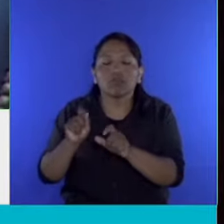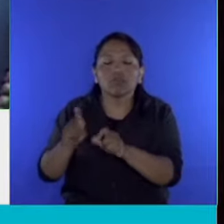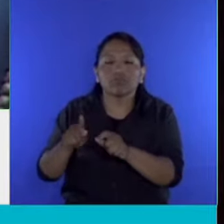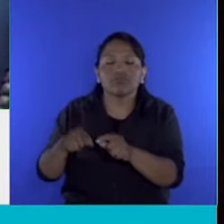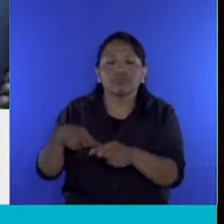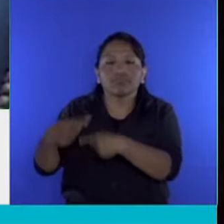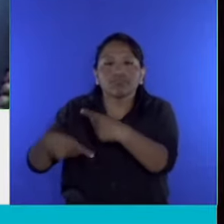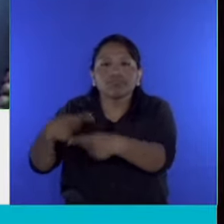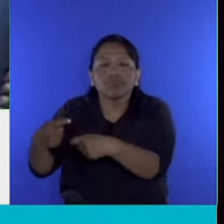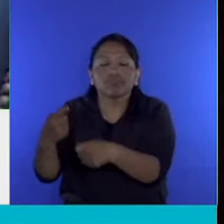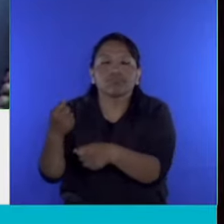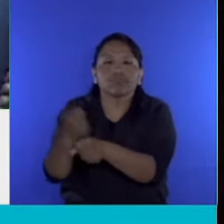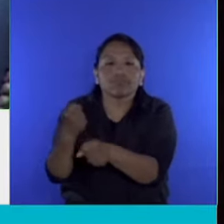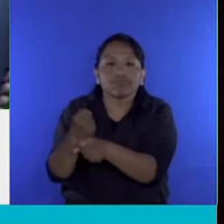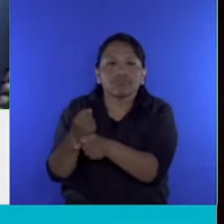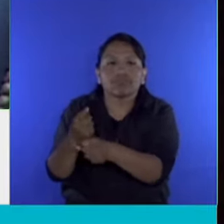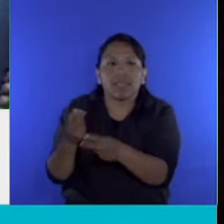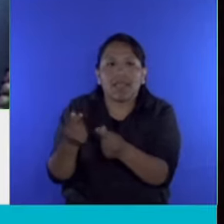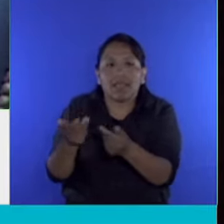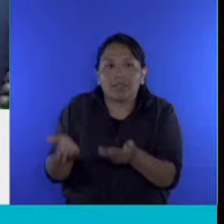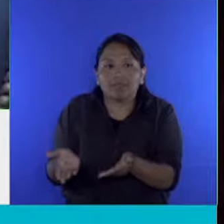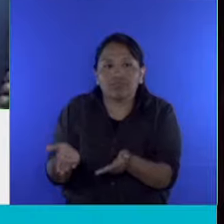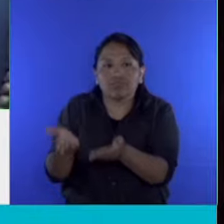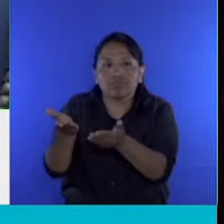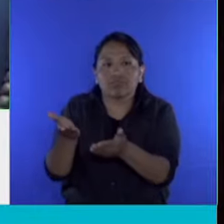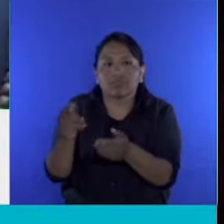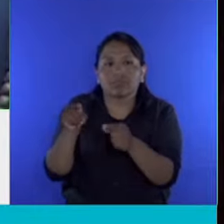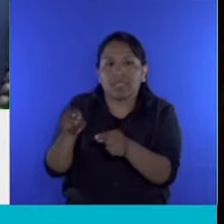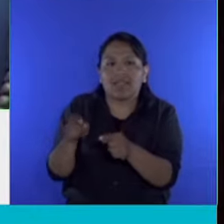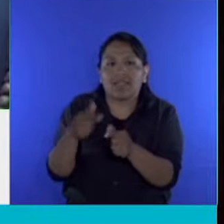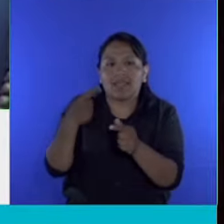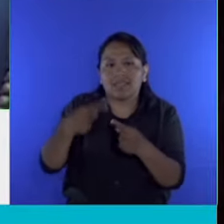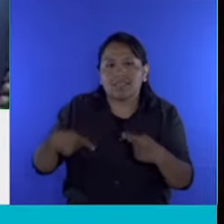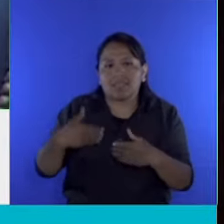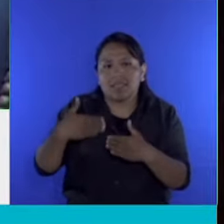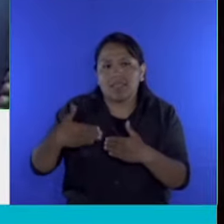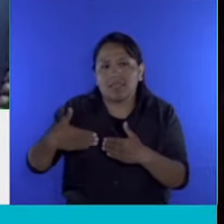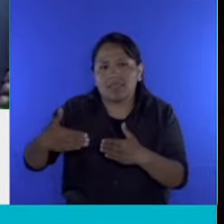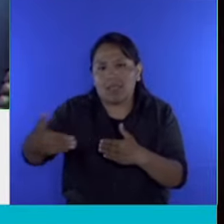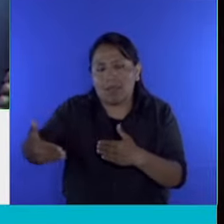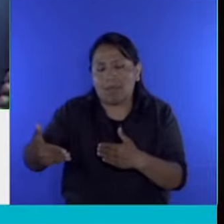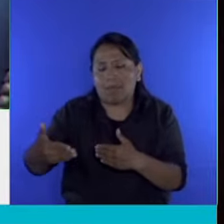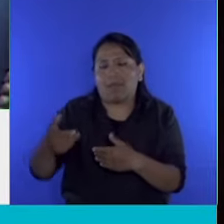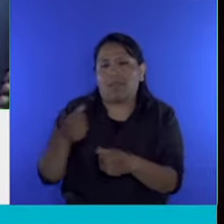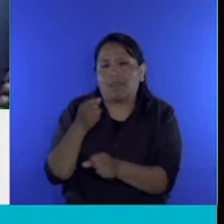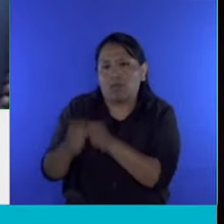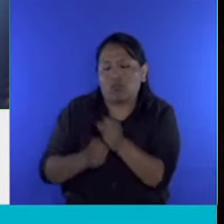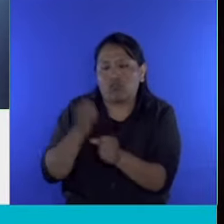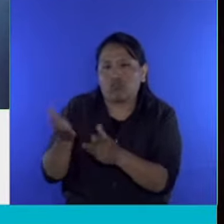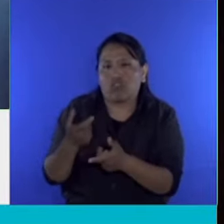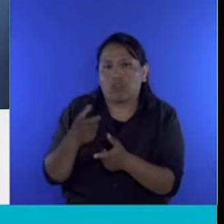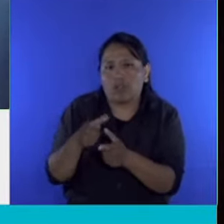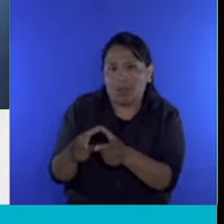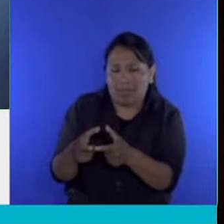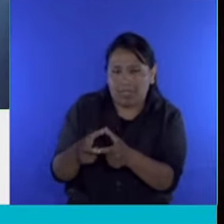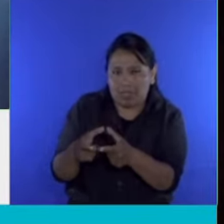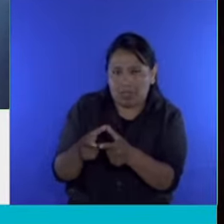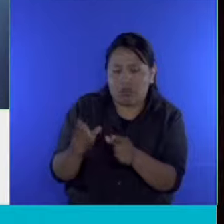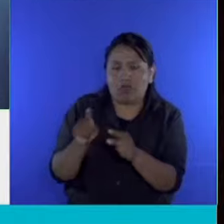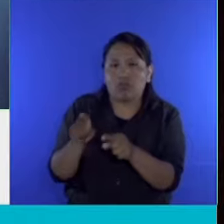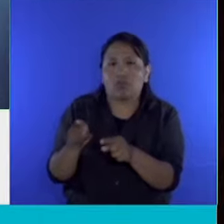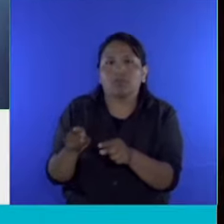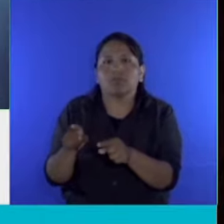cadena de de valor perdón en las distintas etapas de producción de una película en las distintas etapas de